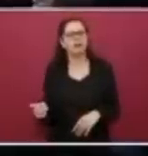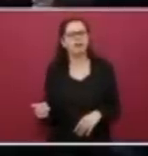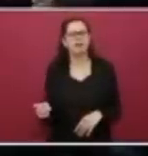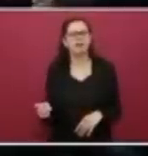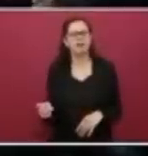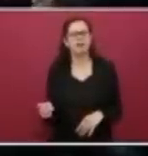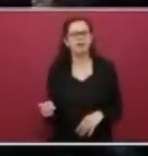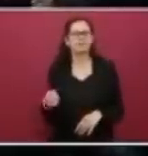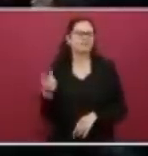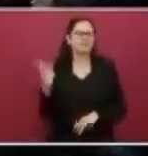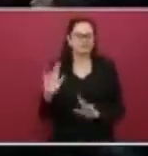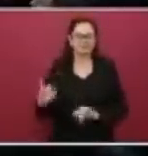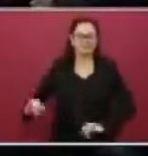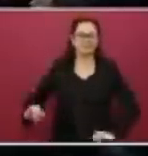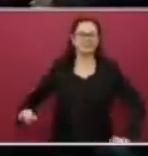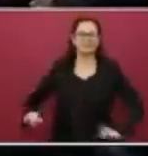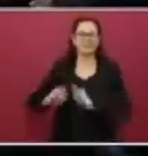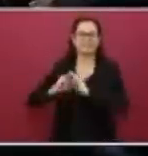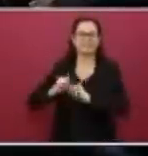el que regula